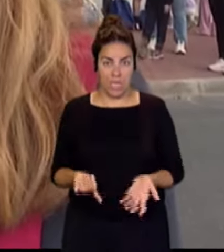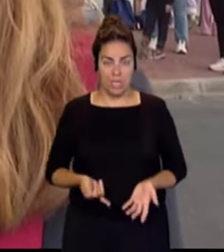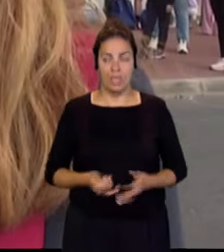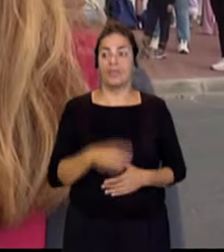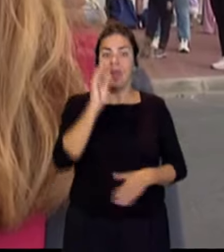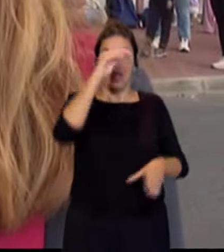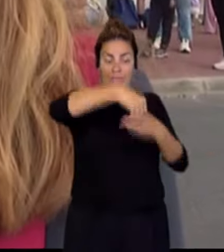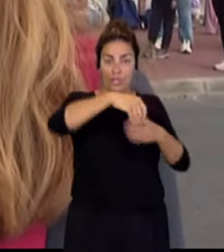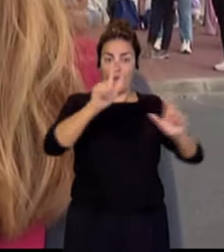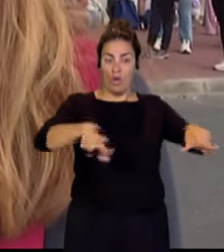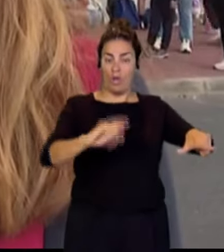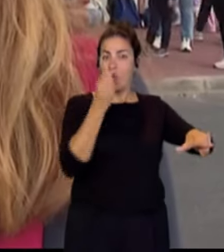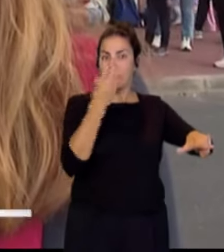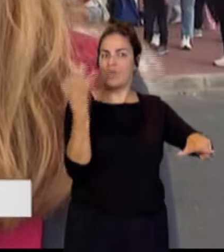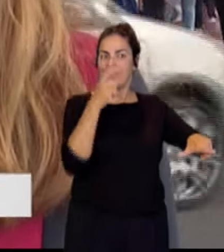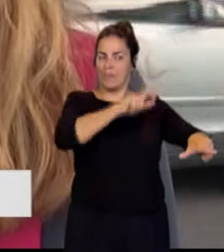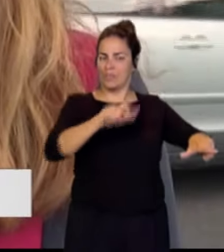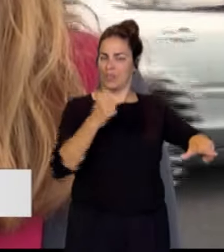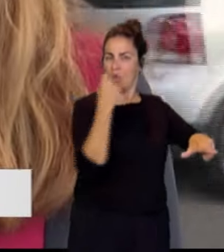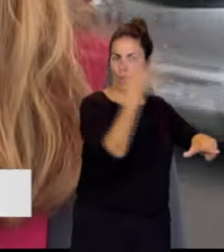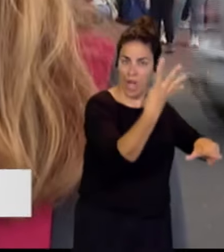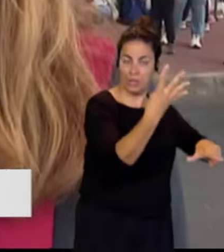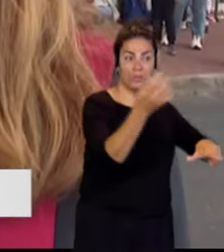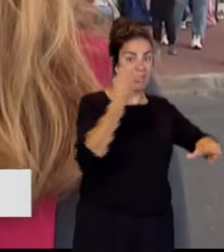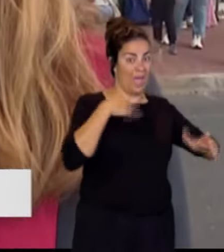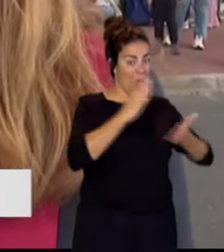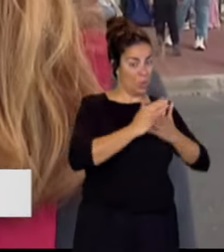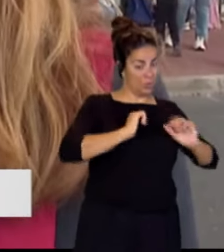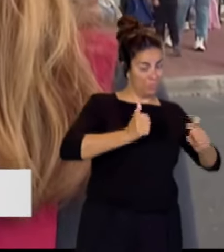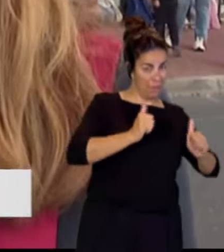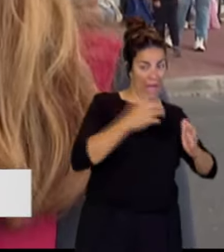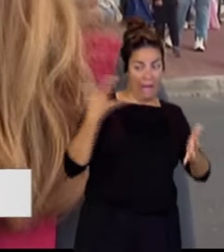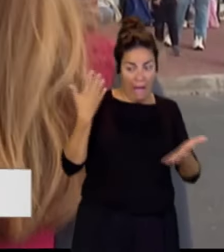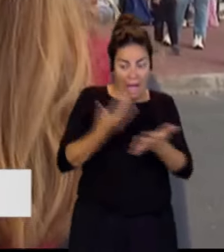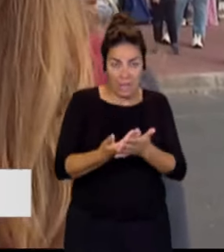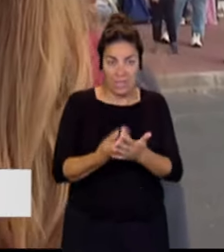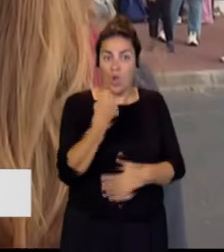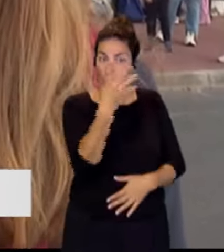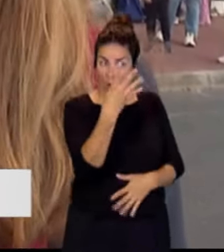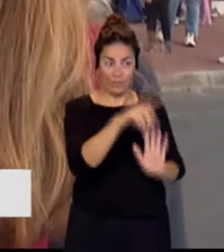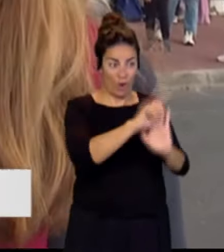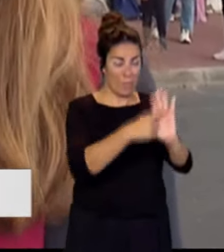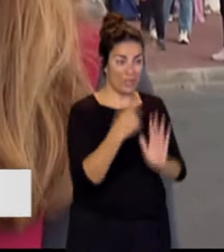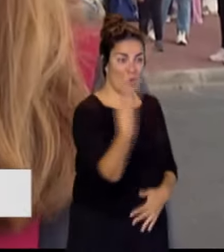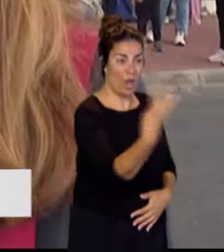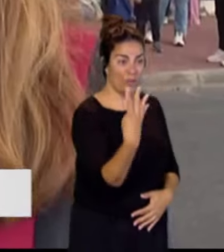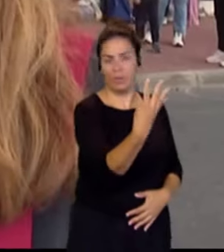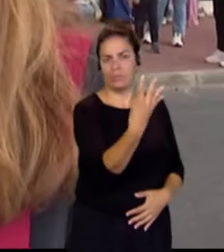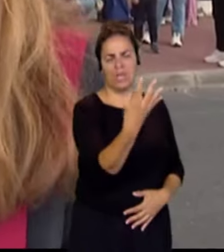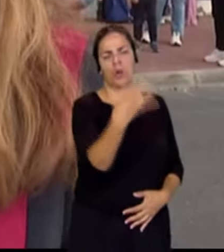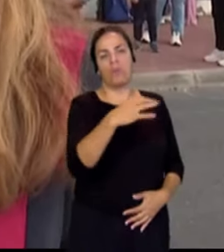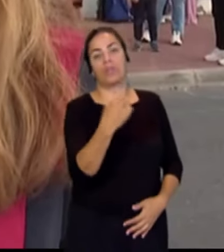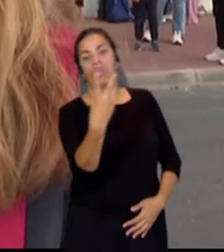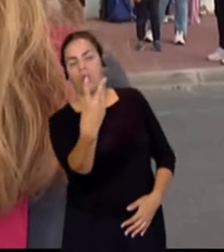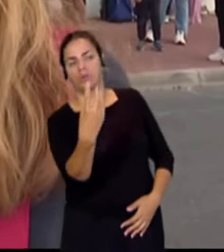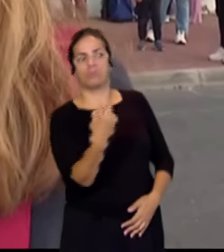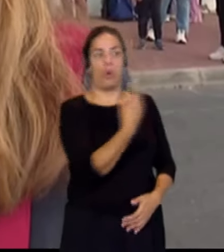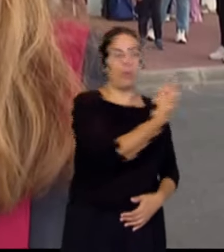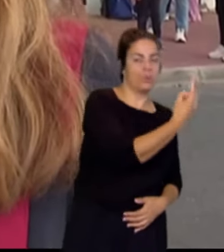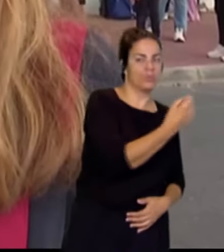Y desde el principio de curso ha habido pocos días que ha habido cuatro faltan uno dos incluso tres y se queda una persona